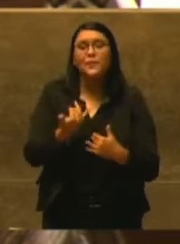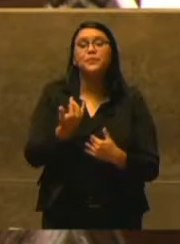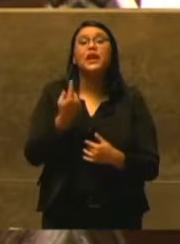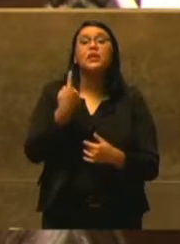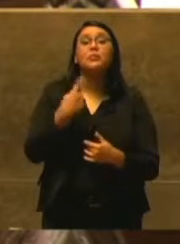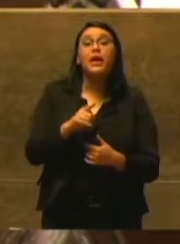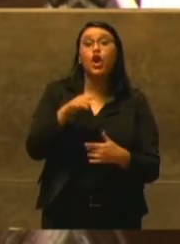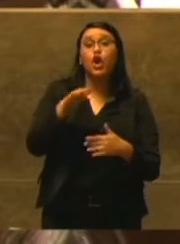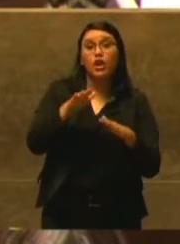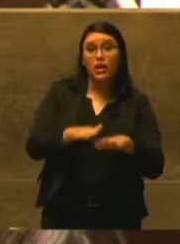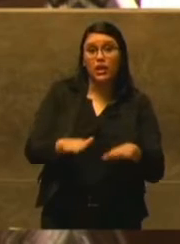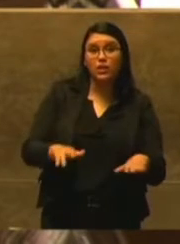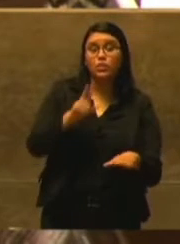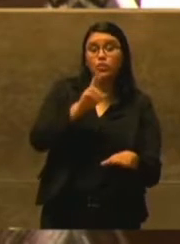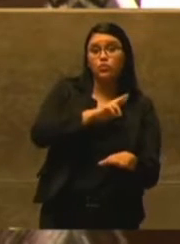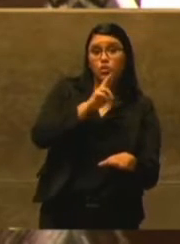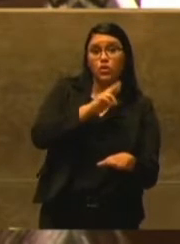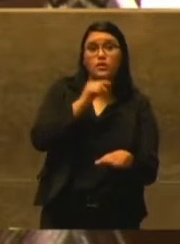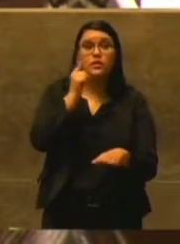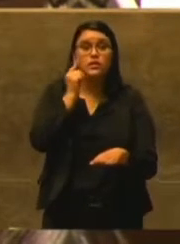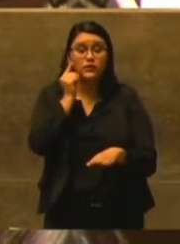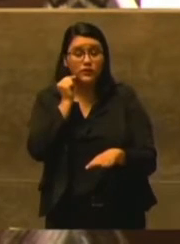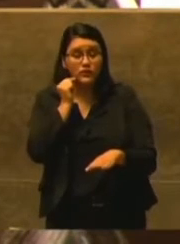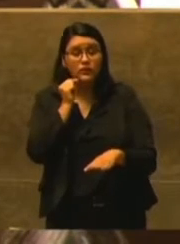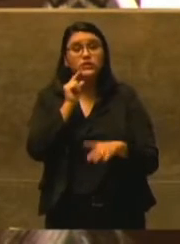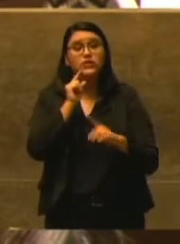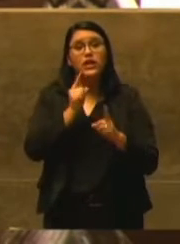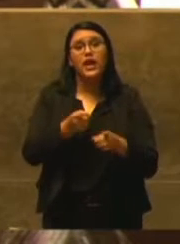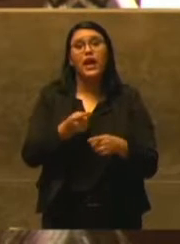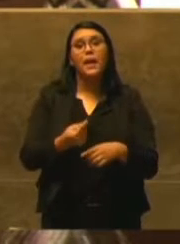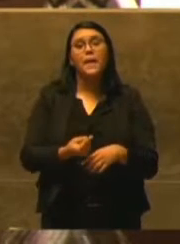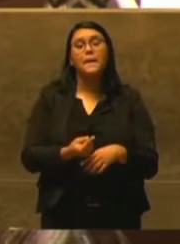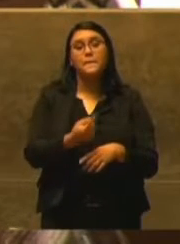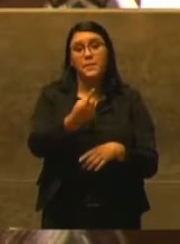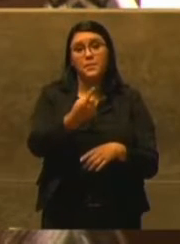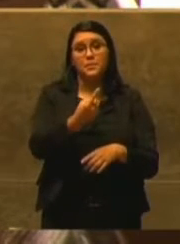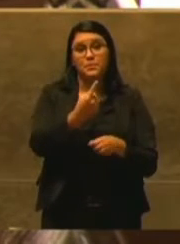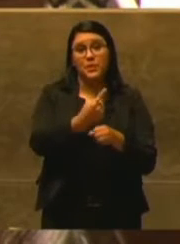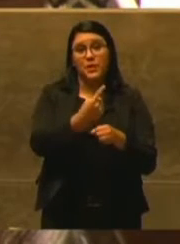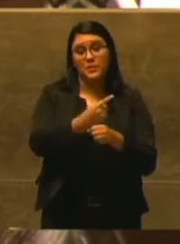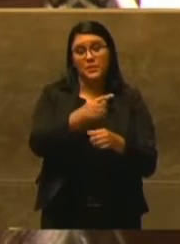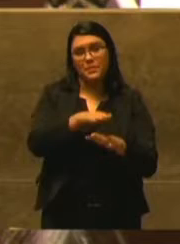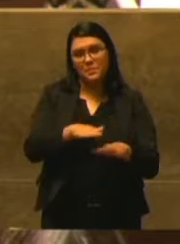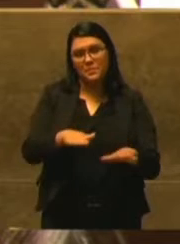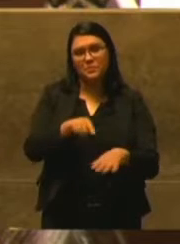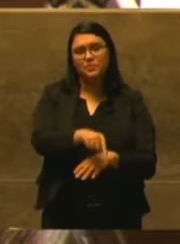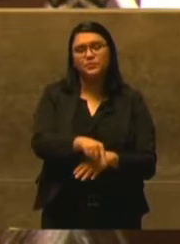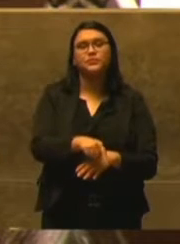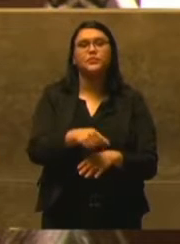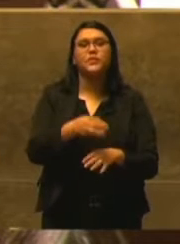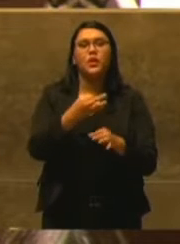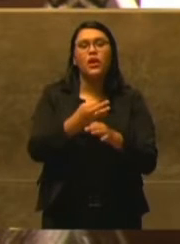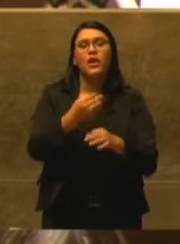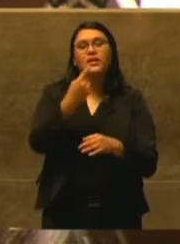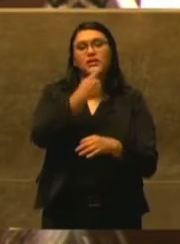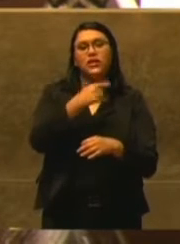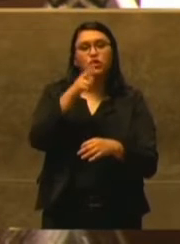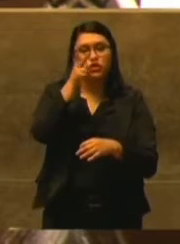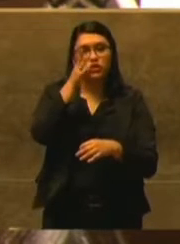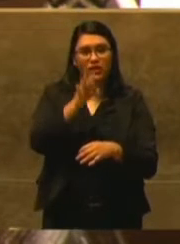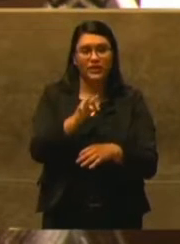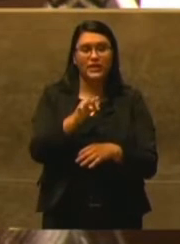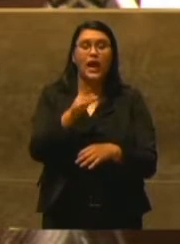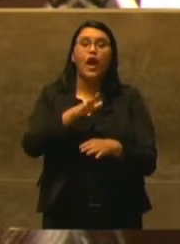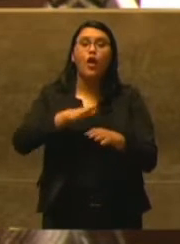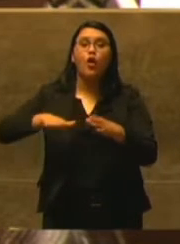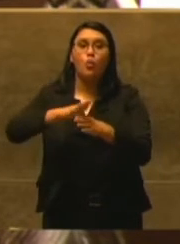niñas del primer ciclo lectivo de la Escuela 780 y que pertenecen a la comunidad